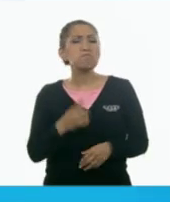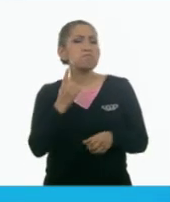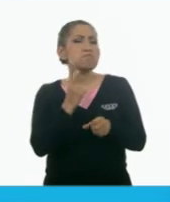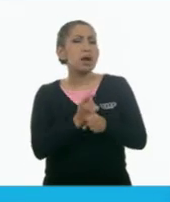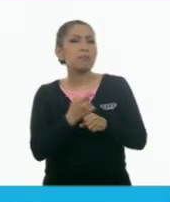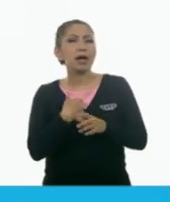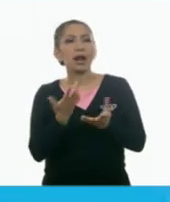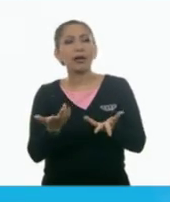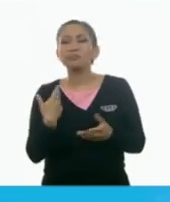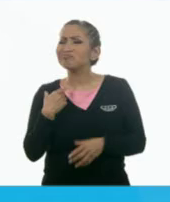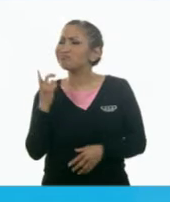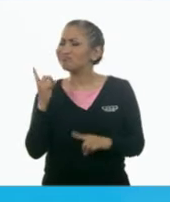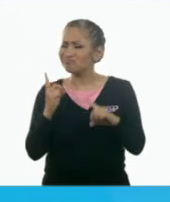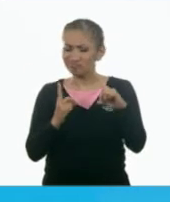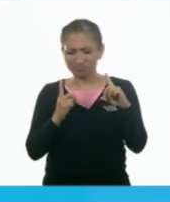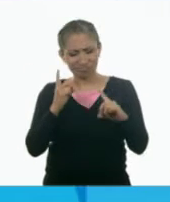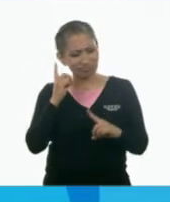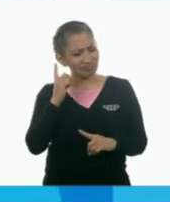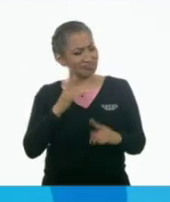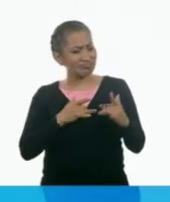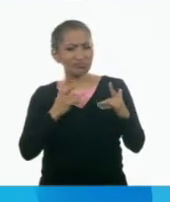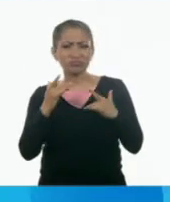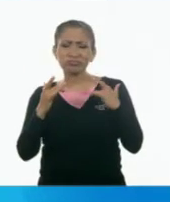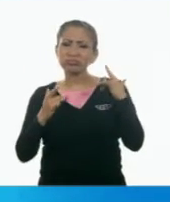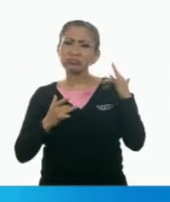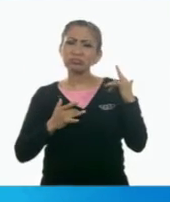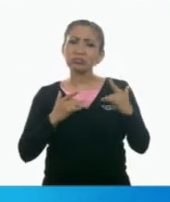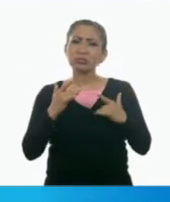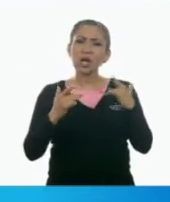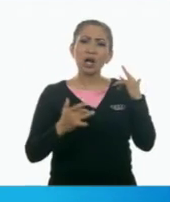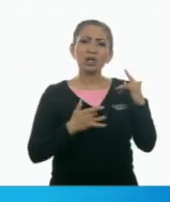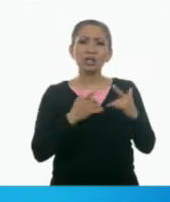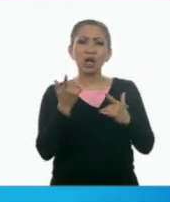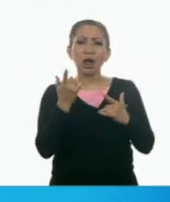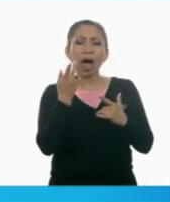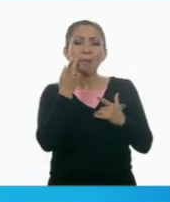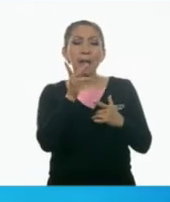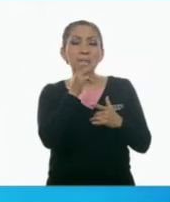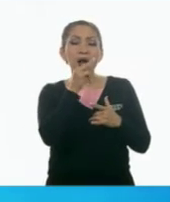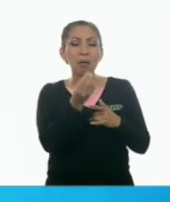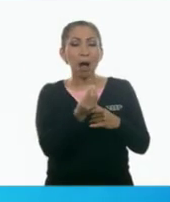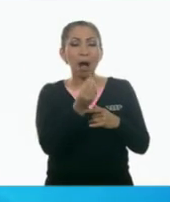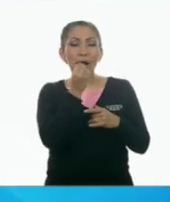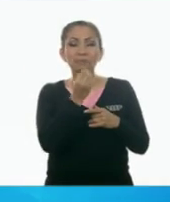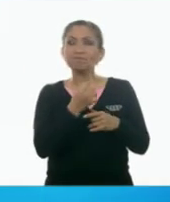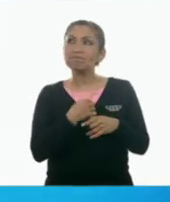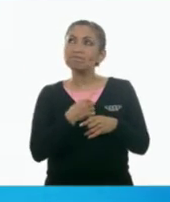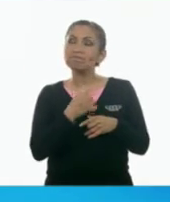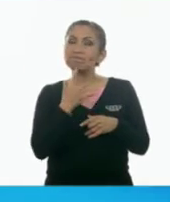principio tenía muchas dudas y solo se comió una palabrita.